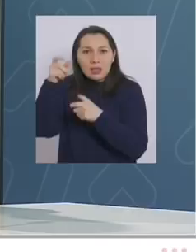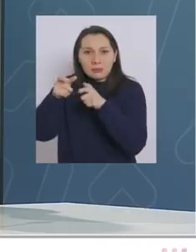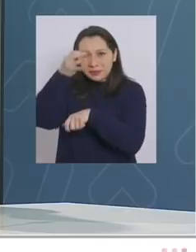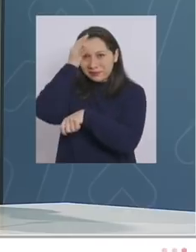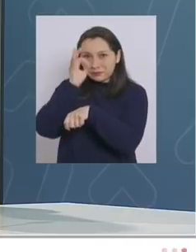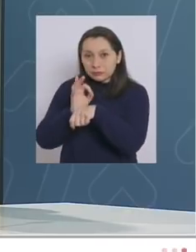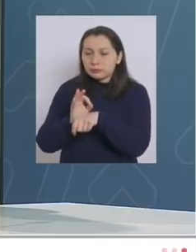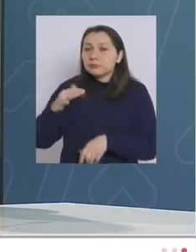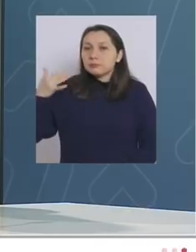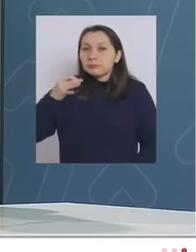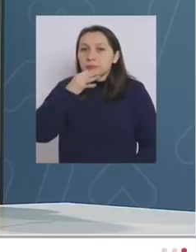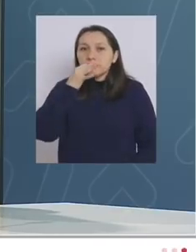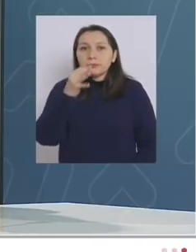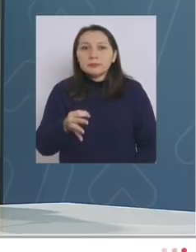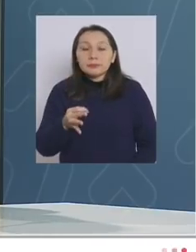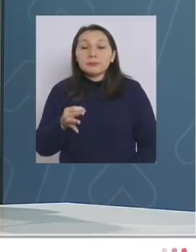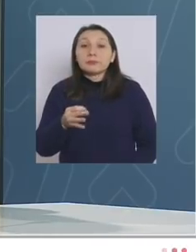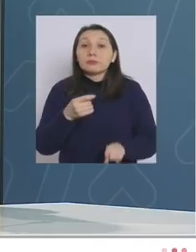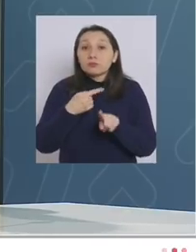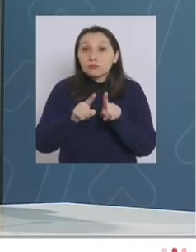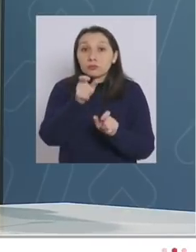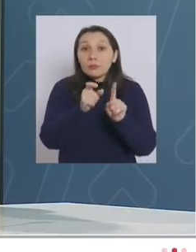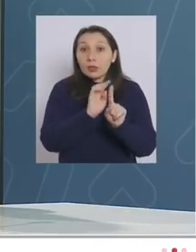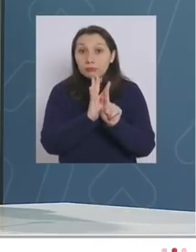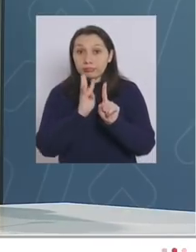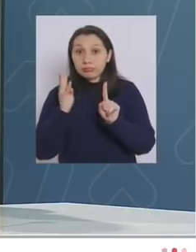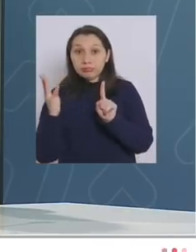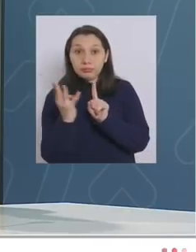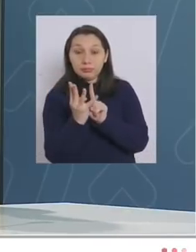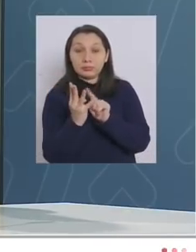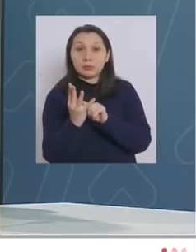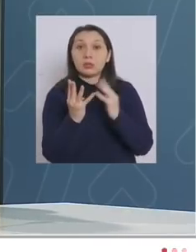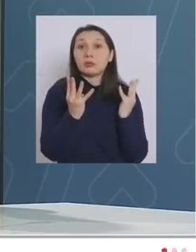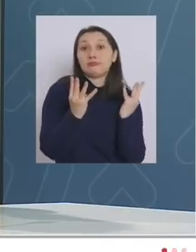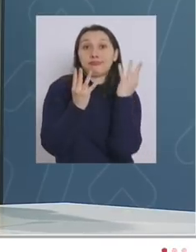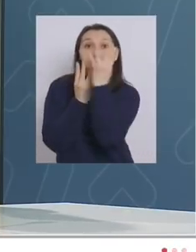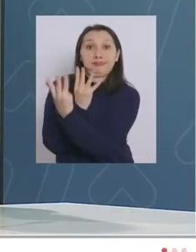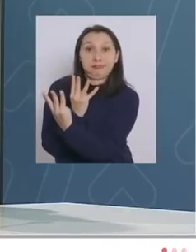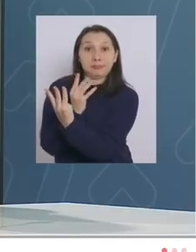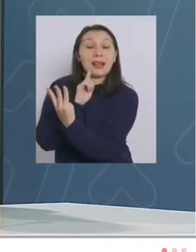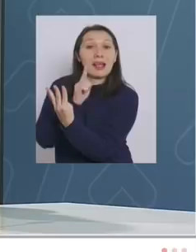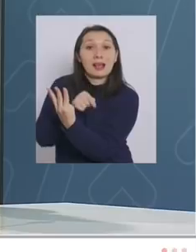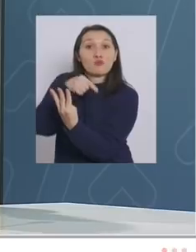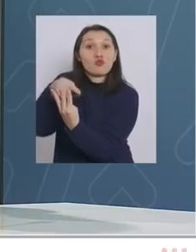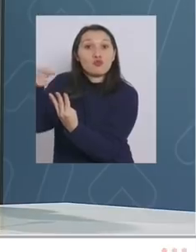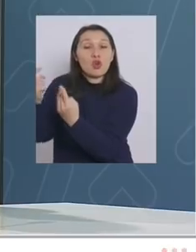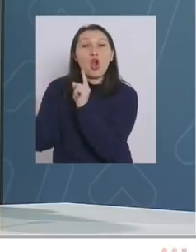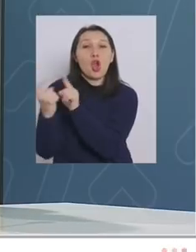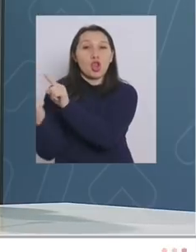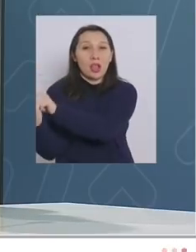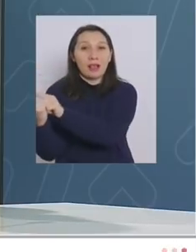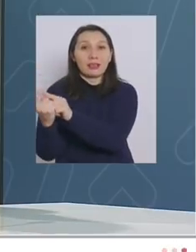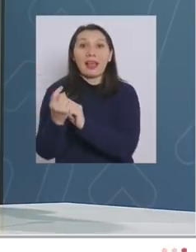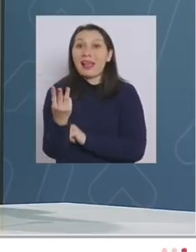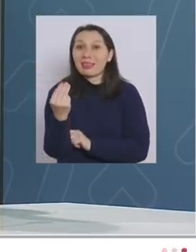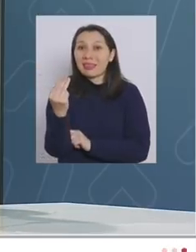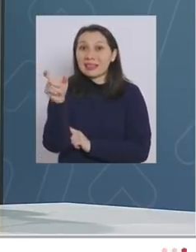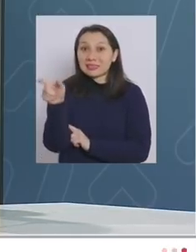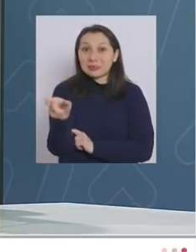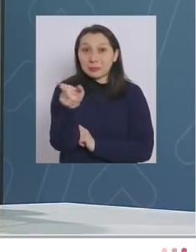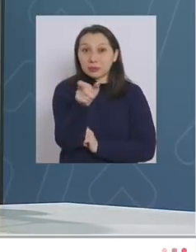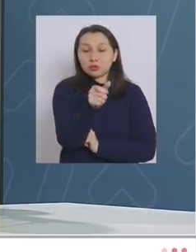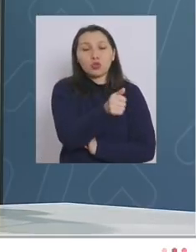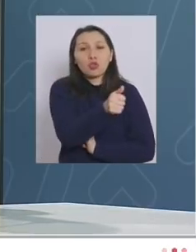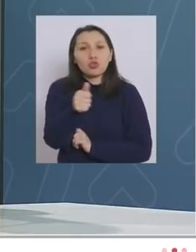muy importante señalar que el resto de los contactos estrechos y los contactos de los contactos 13 hasta ahora,